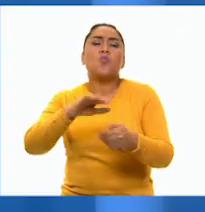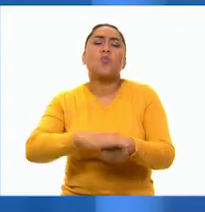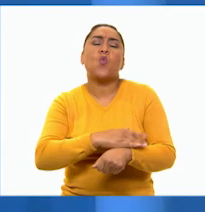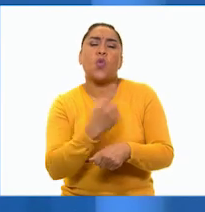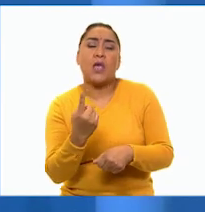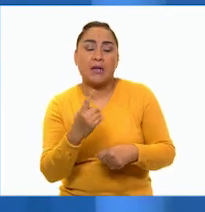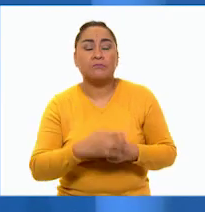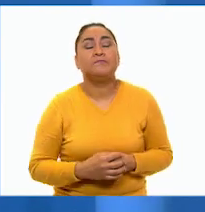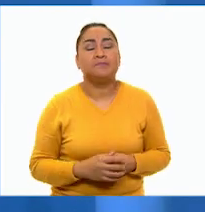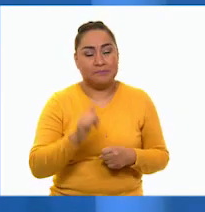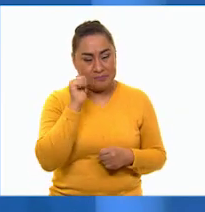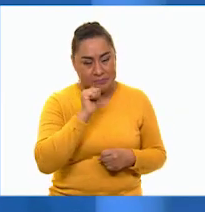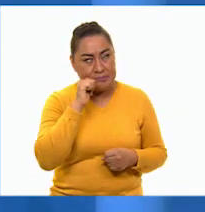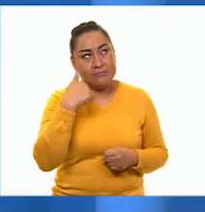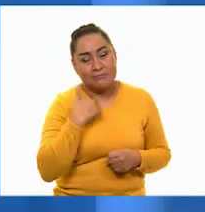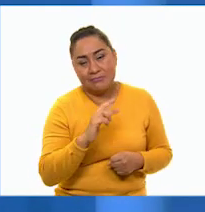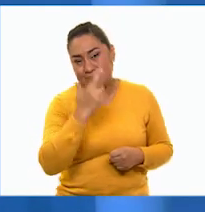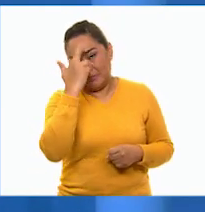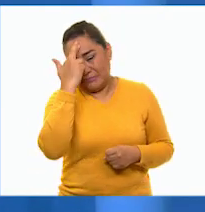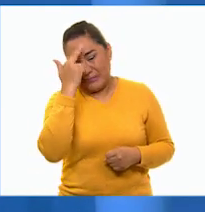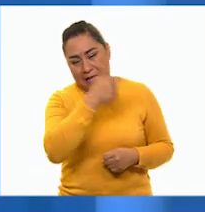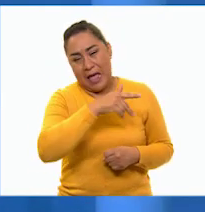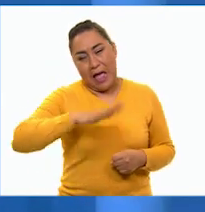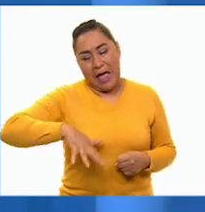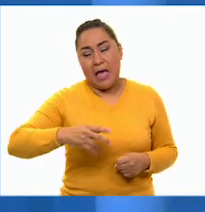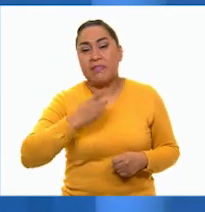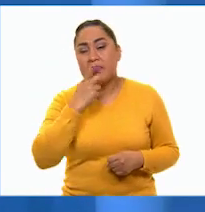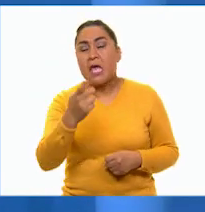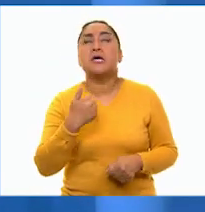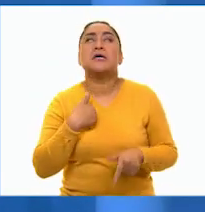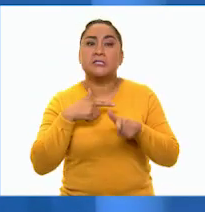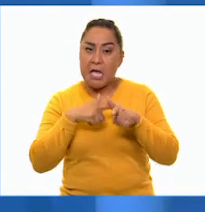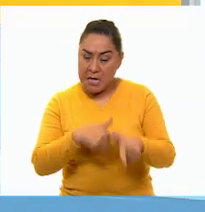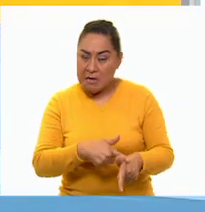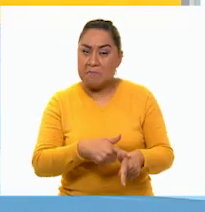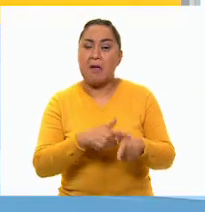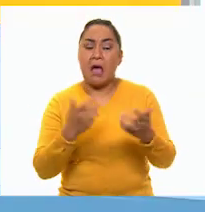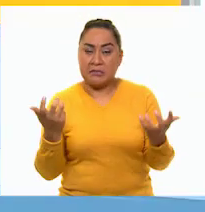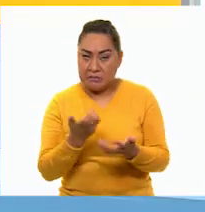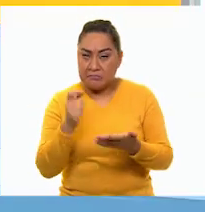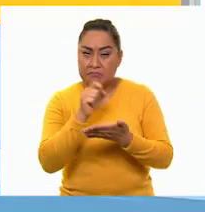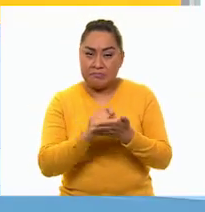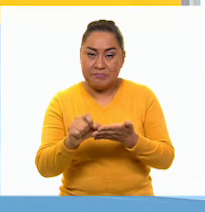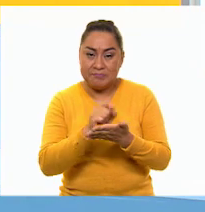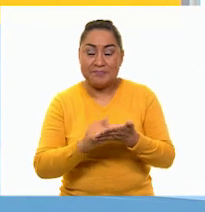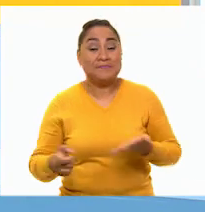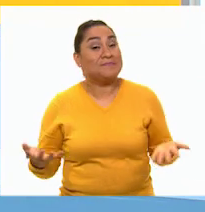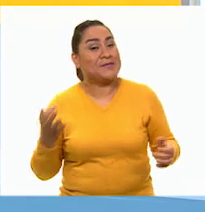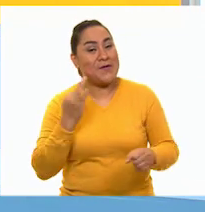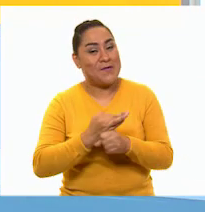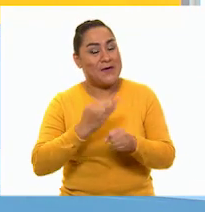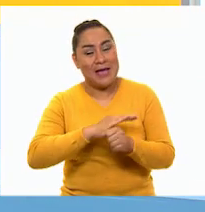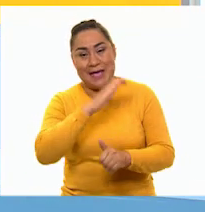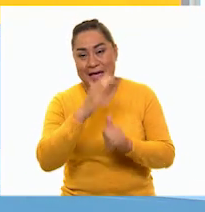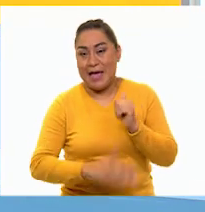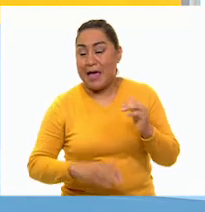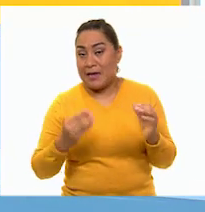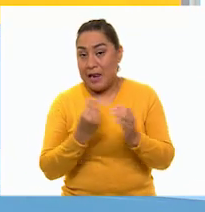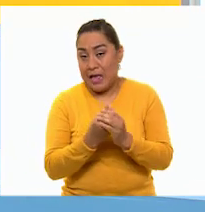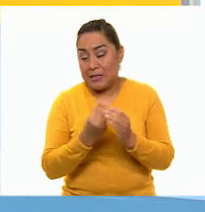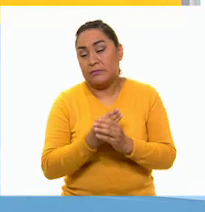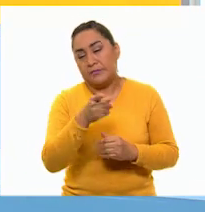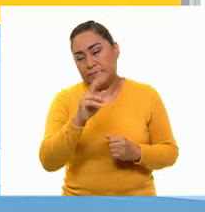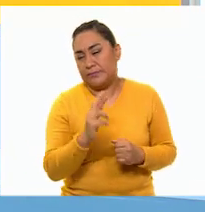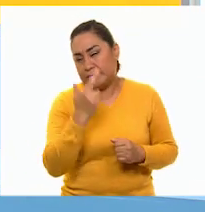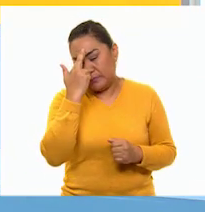algo que siempre recuerdo de lo que usted nos ha dicho, maestra, y lo voy a seguir haciendo. Bueno, pues llegó el final de la clase. Recuerden